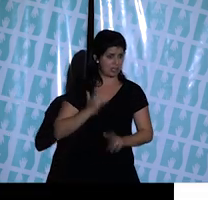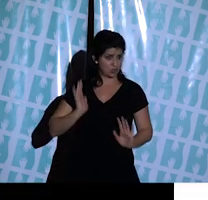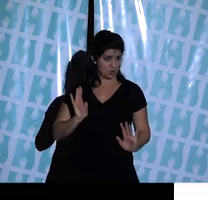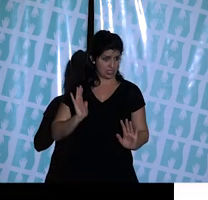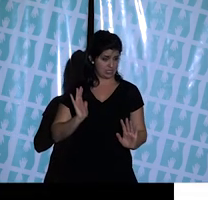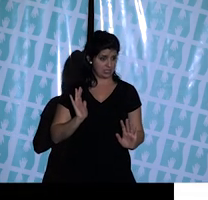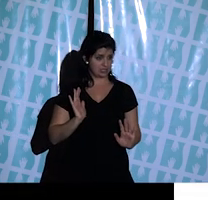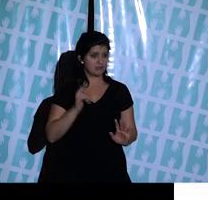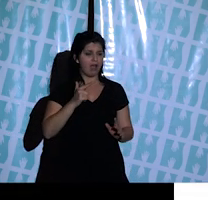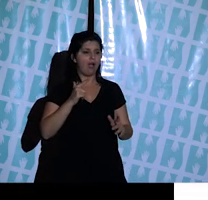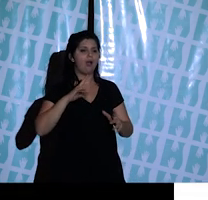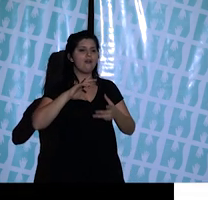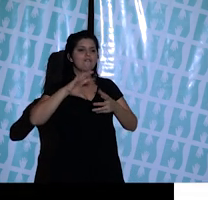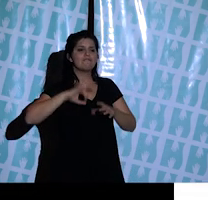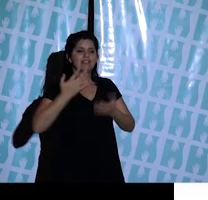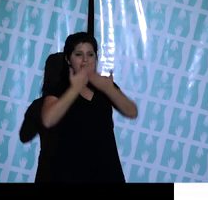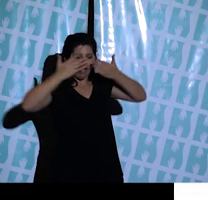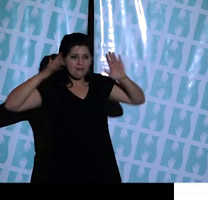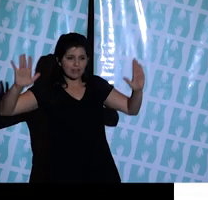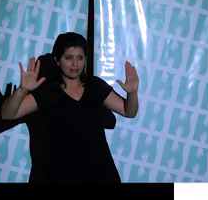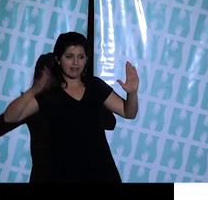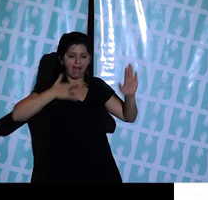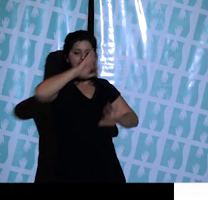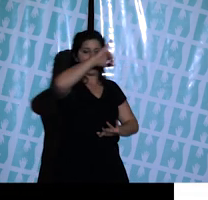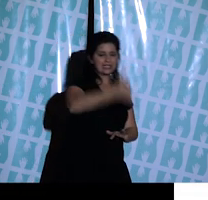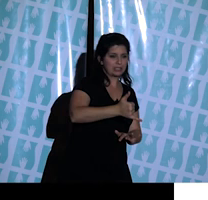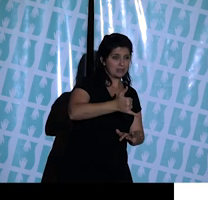Abiertos. Vivir más abiertos. Aceptación en vez de rechazo ante las